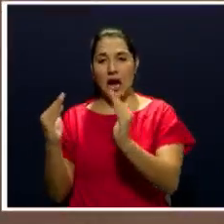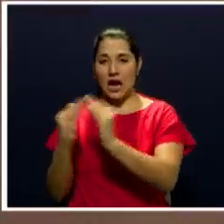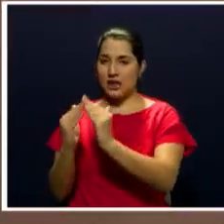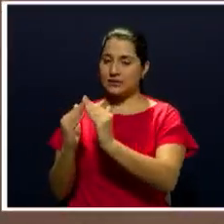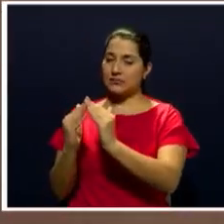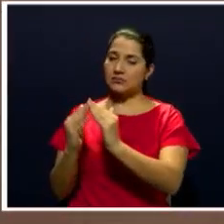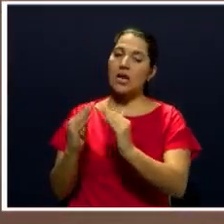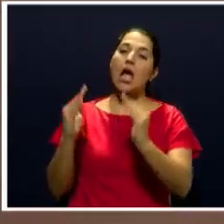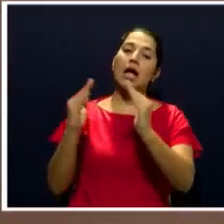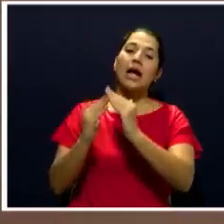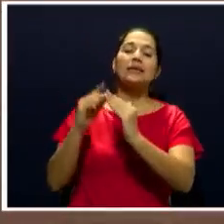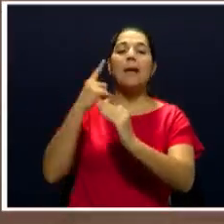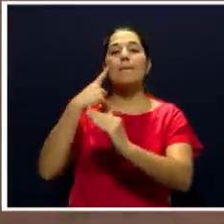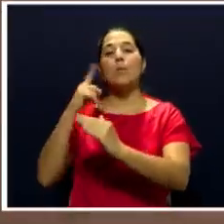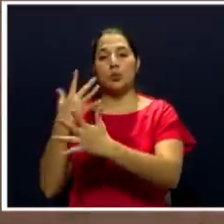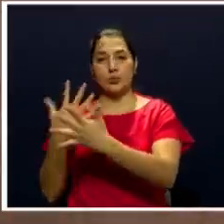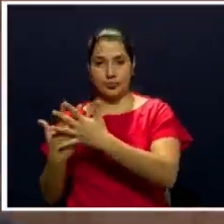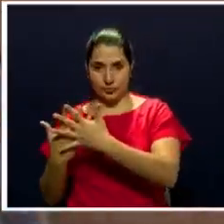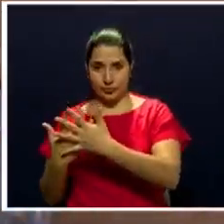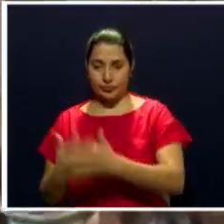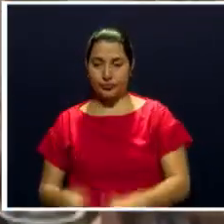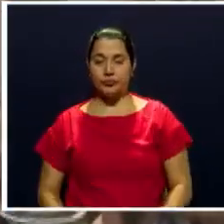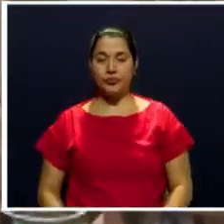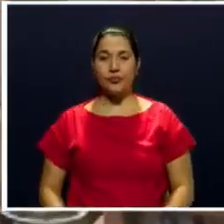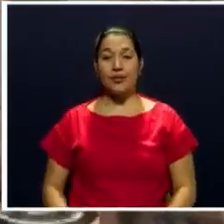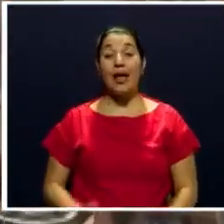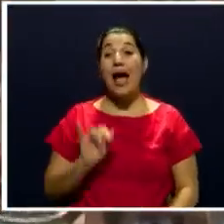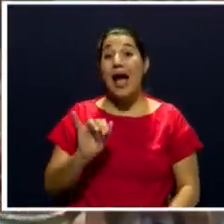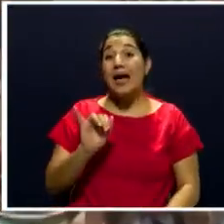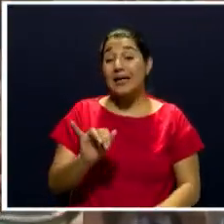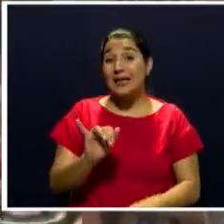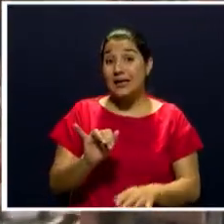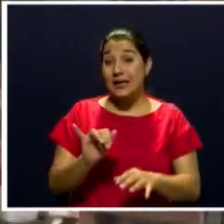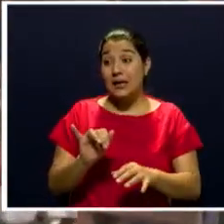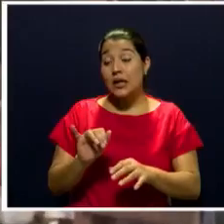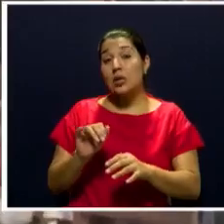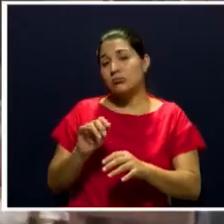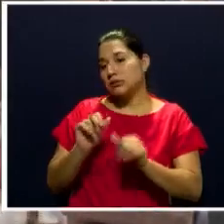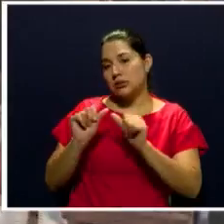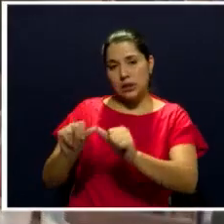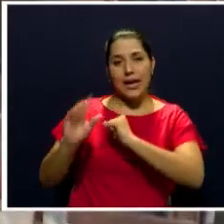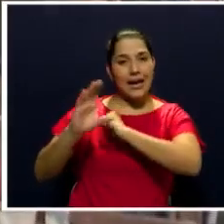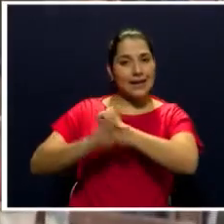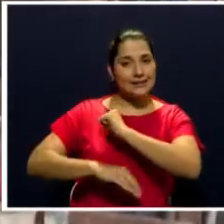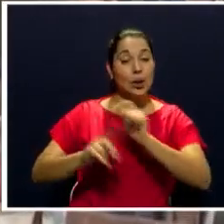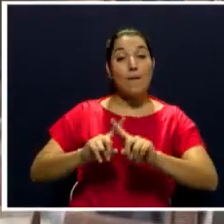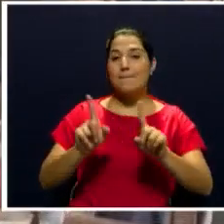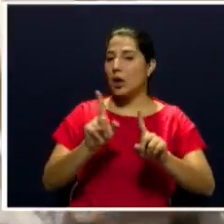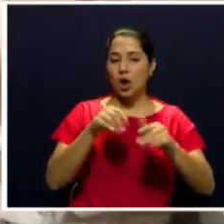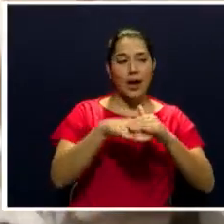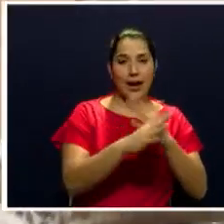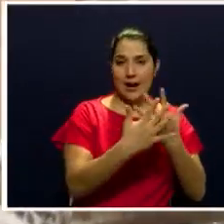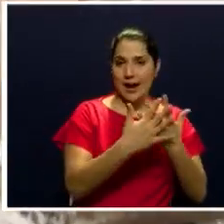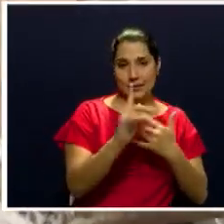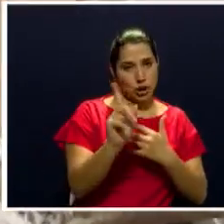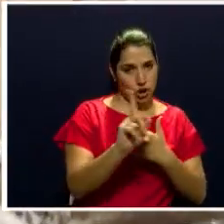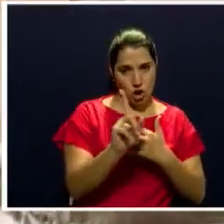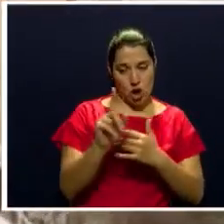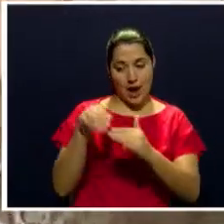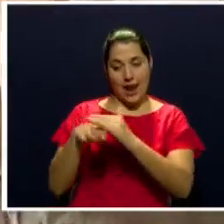trasladarlos al régimen semi-institucional. En este régimen, los privados de libertad cumplen la condena fuera de la cárcel, pero con la obligación de asistir a